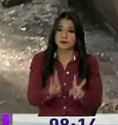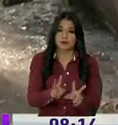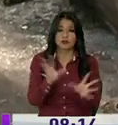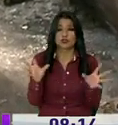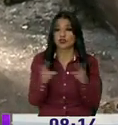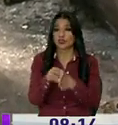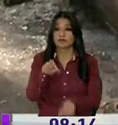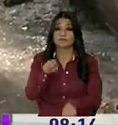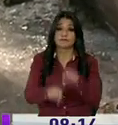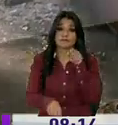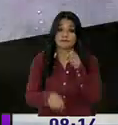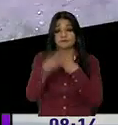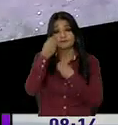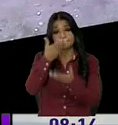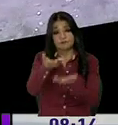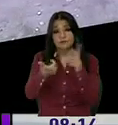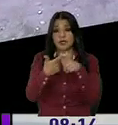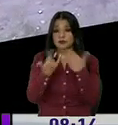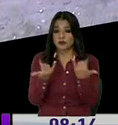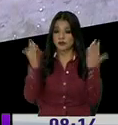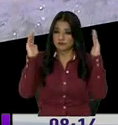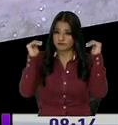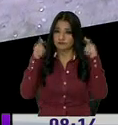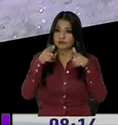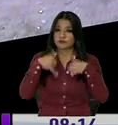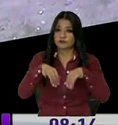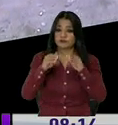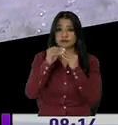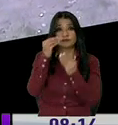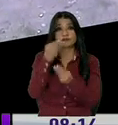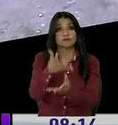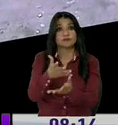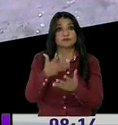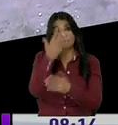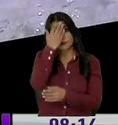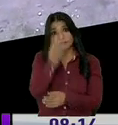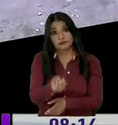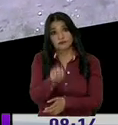la nada. Con esta información yo me despido, Robert, pero ustedes siguen con más en estudios. Buenos días. Gracias, Andreita.